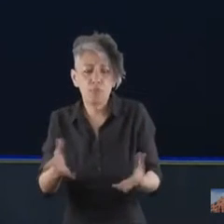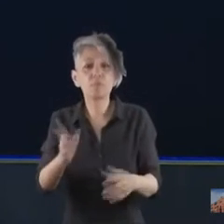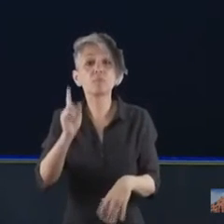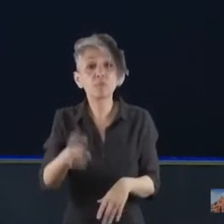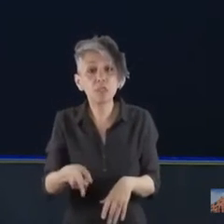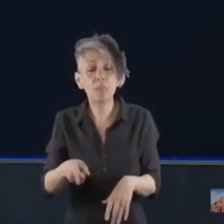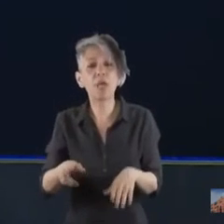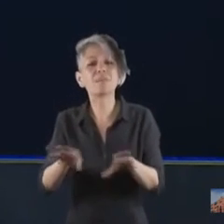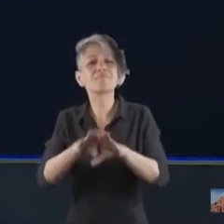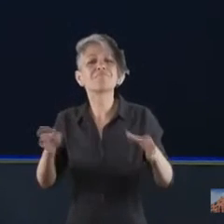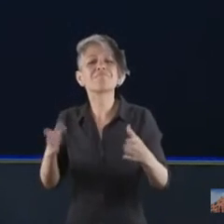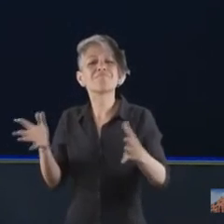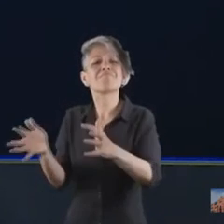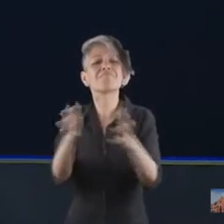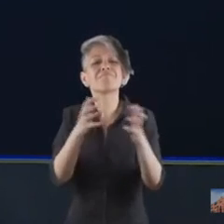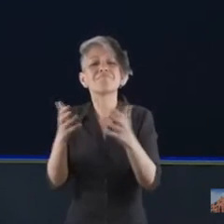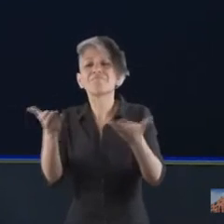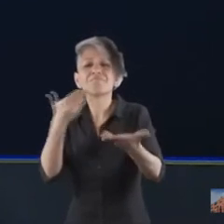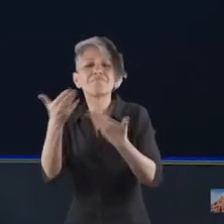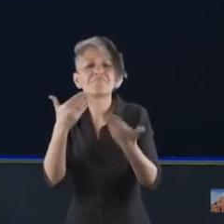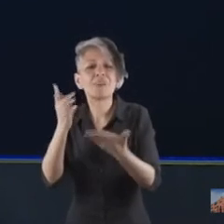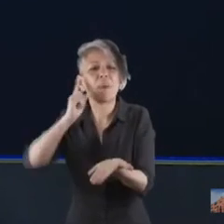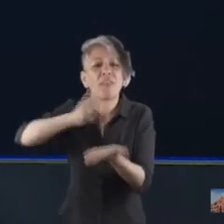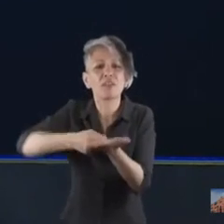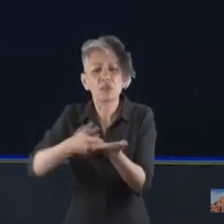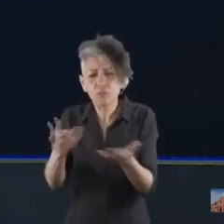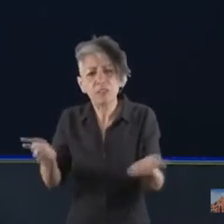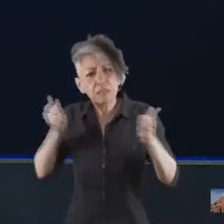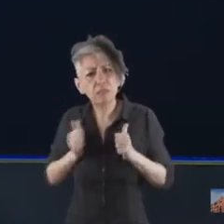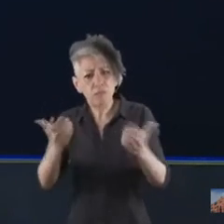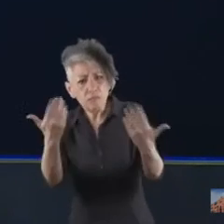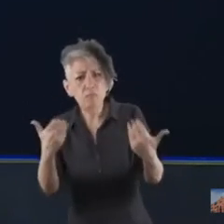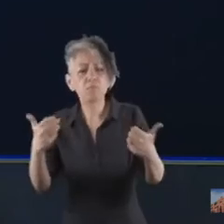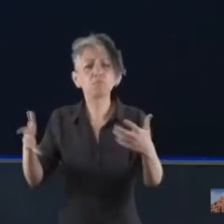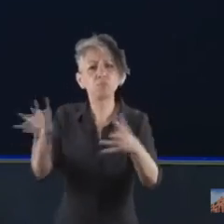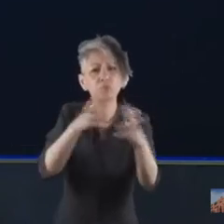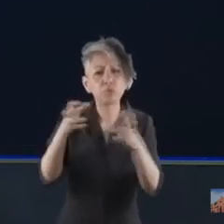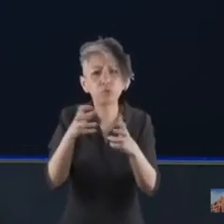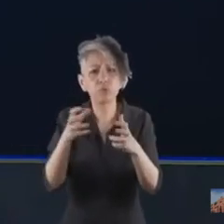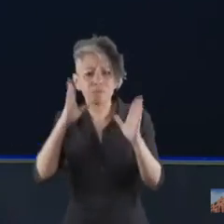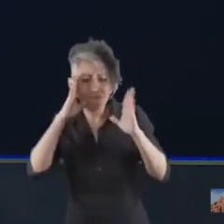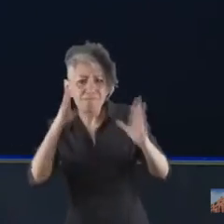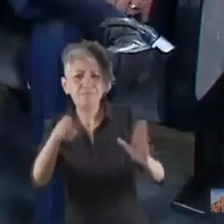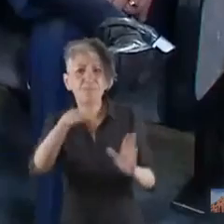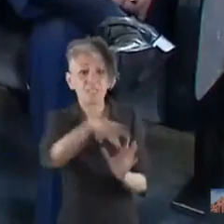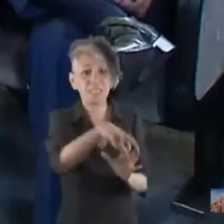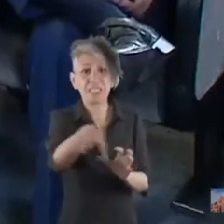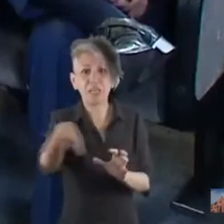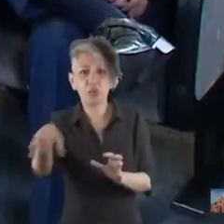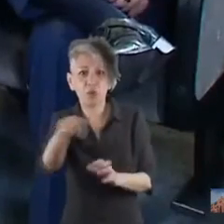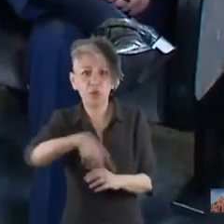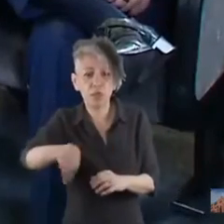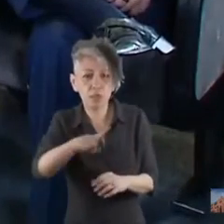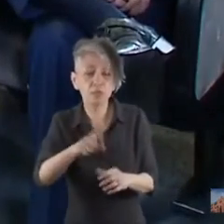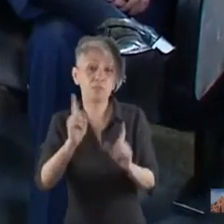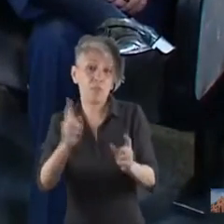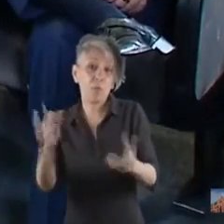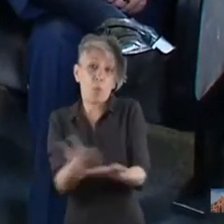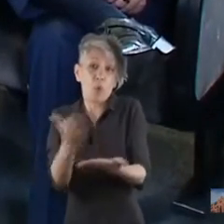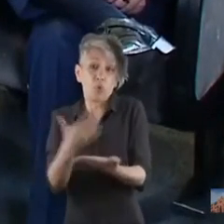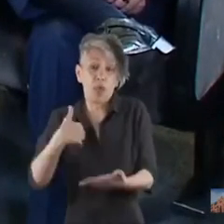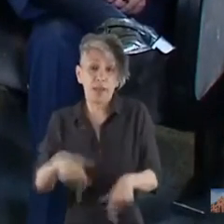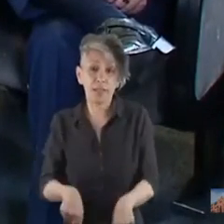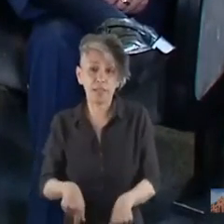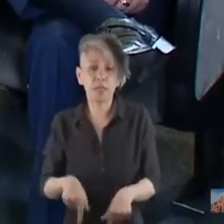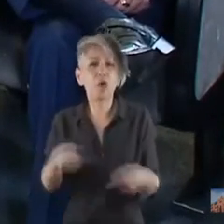sentarnos a trabajar juntos para el desarrollo de ese sector tan potente que integran los productores argentinos nuestro